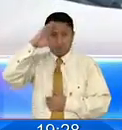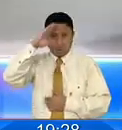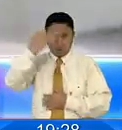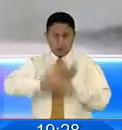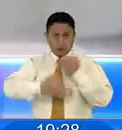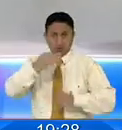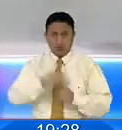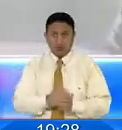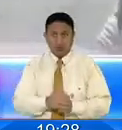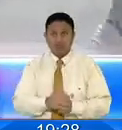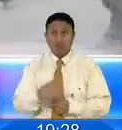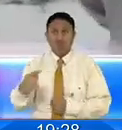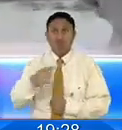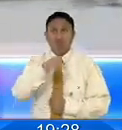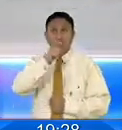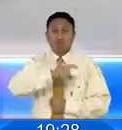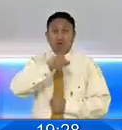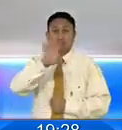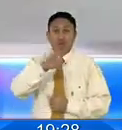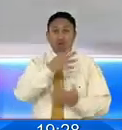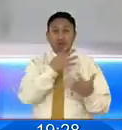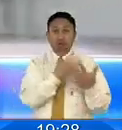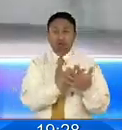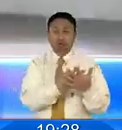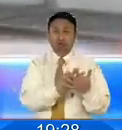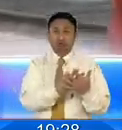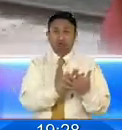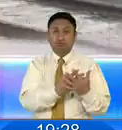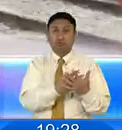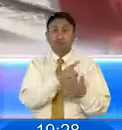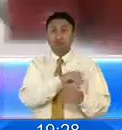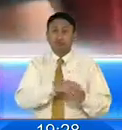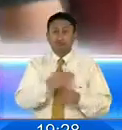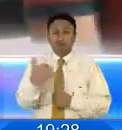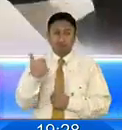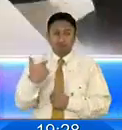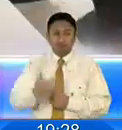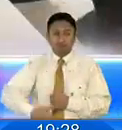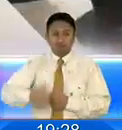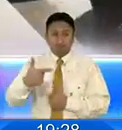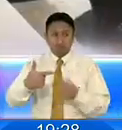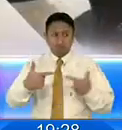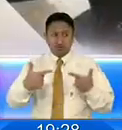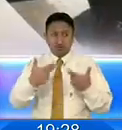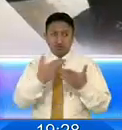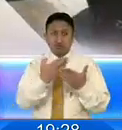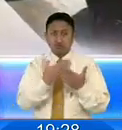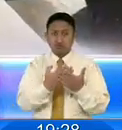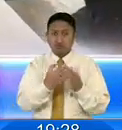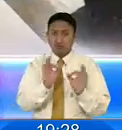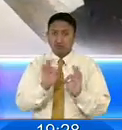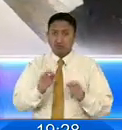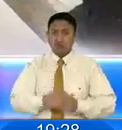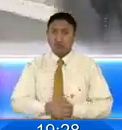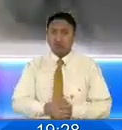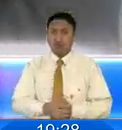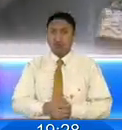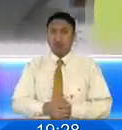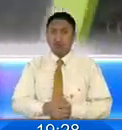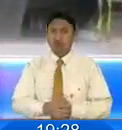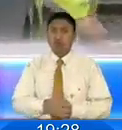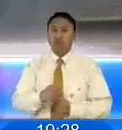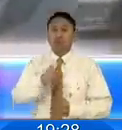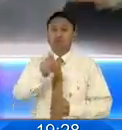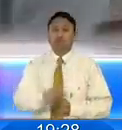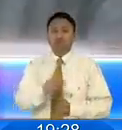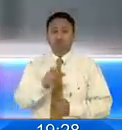Judicial, capturaron a los supuestos implicados, que no portaban armas de fuego ni registraban antecedentes penales. Los